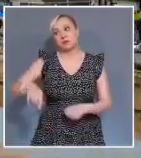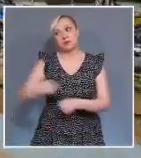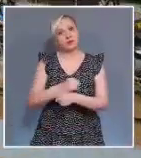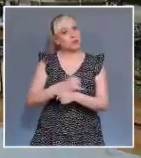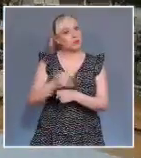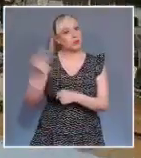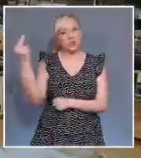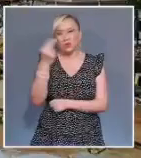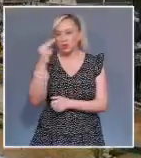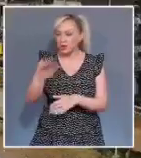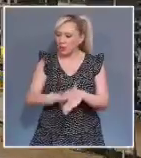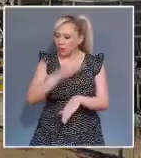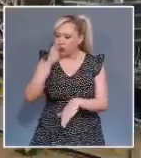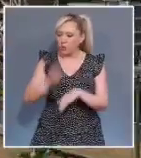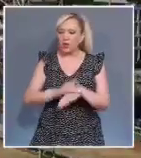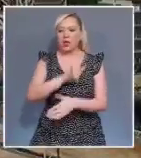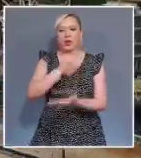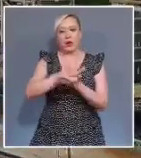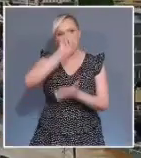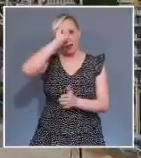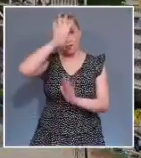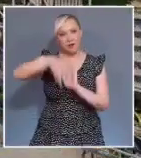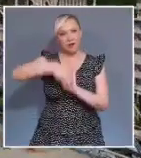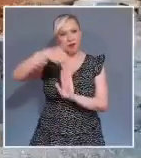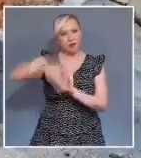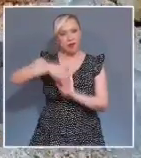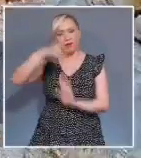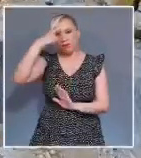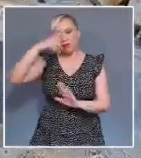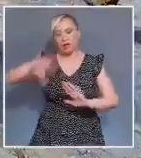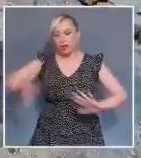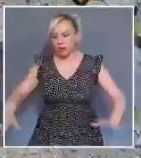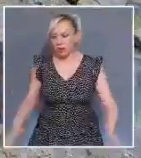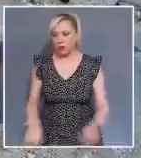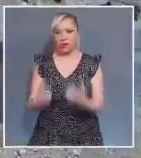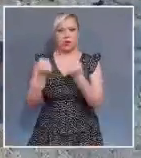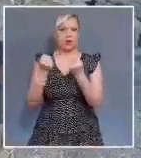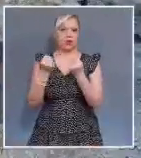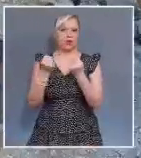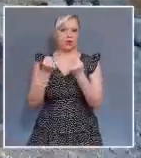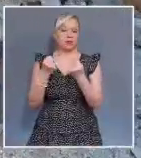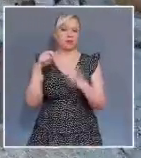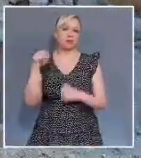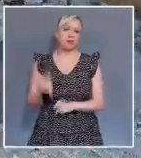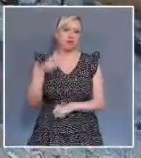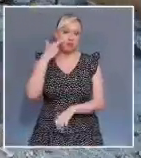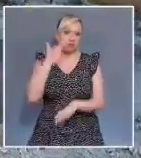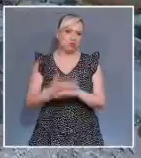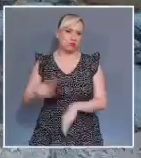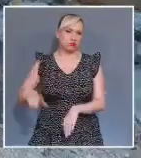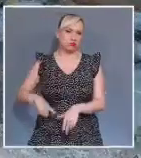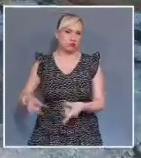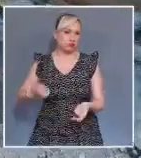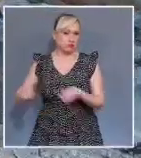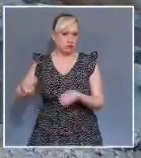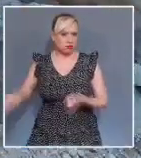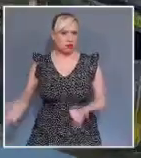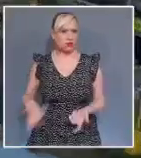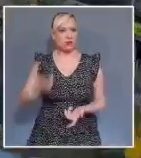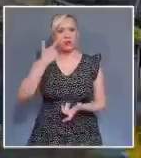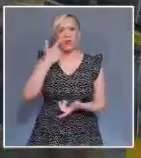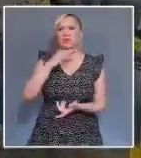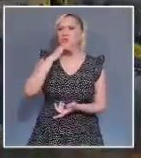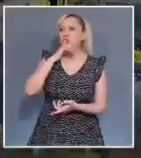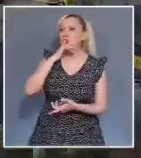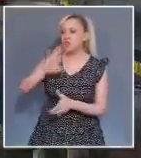la cual dijeron tiene por objeto recuperar la rectoría del Estado en recursos minerales, regular el desastre ambiental que producen y